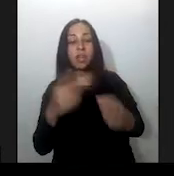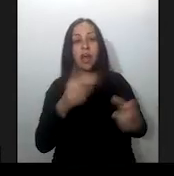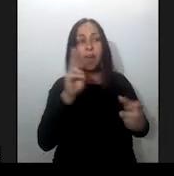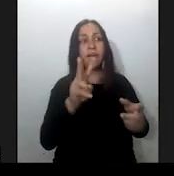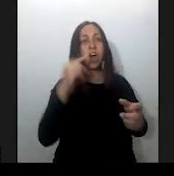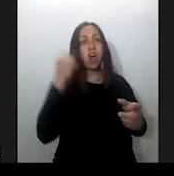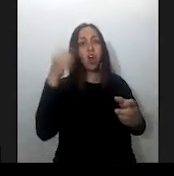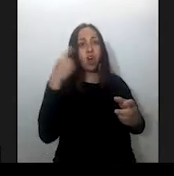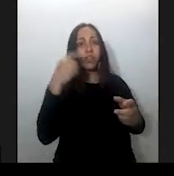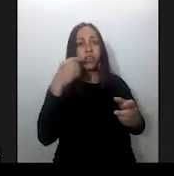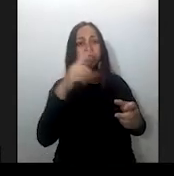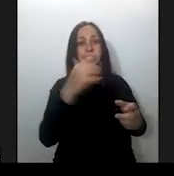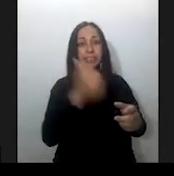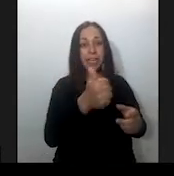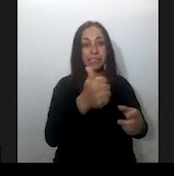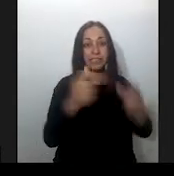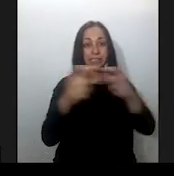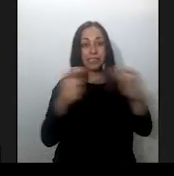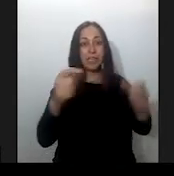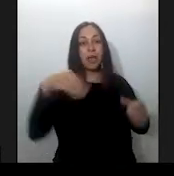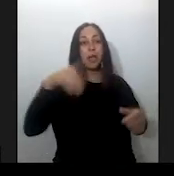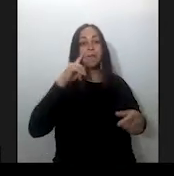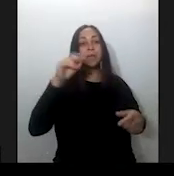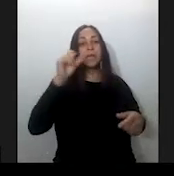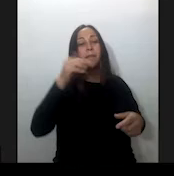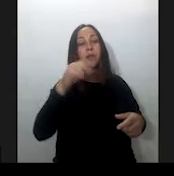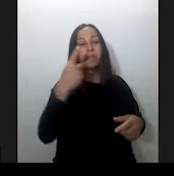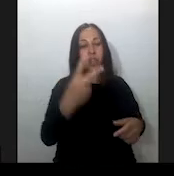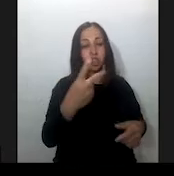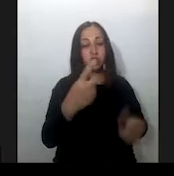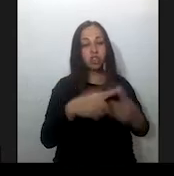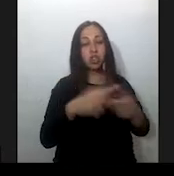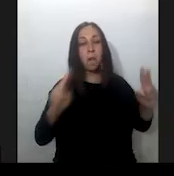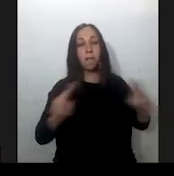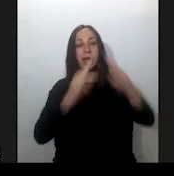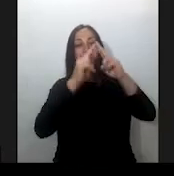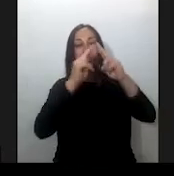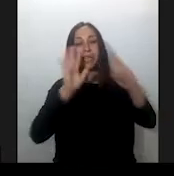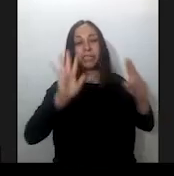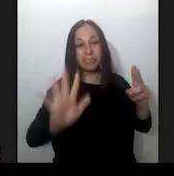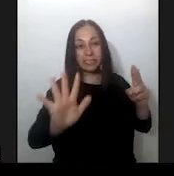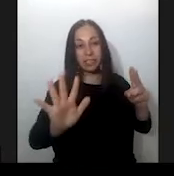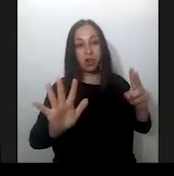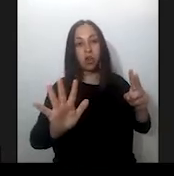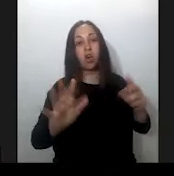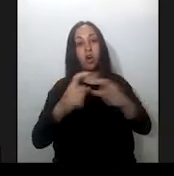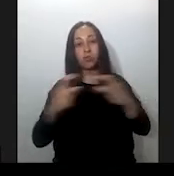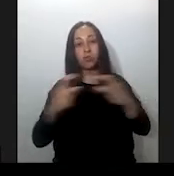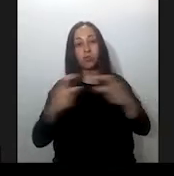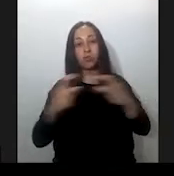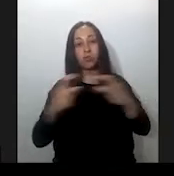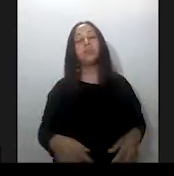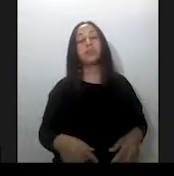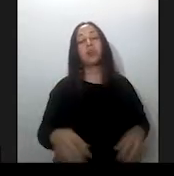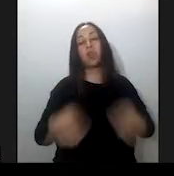Londres, tiene 6, Minneapolis, bueno, tiene 2, París tiene tiene 5, ¿sí? En el medio entre el 4 y el